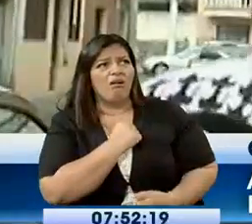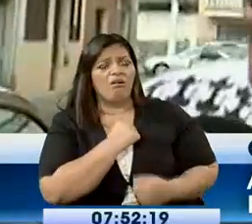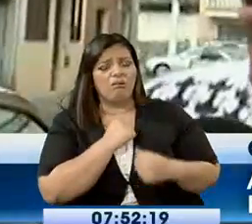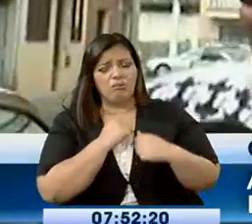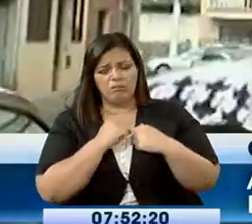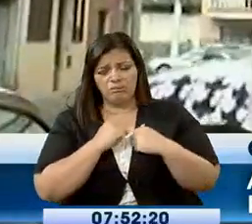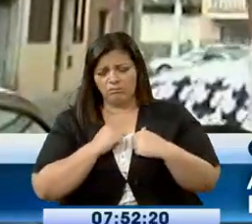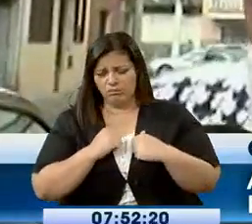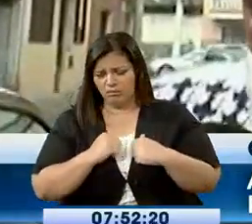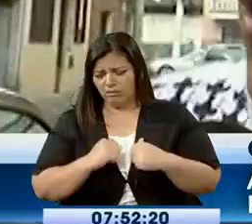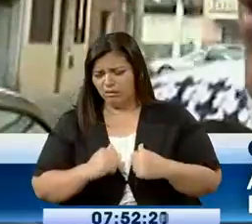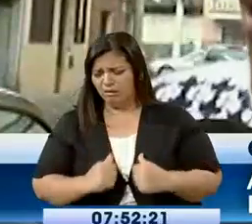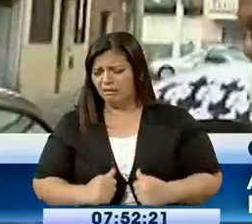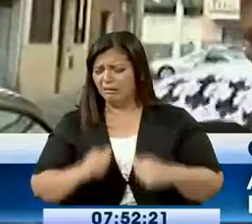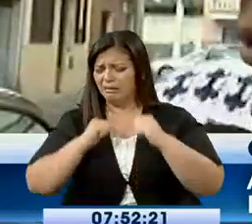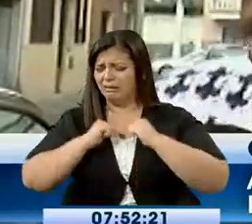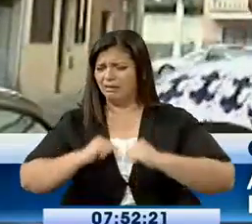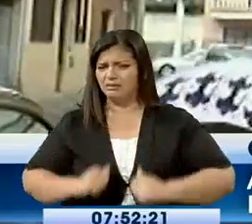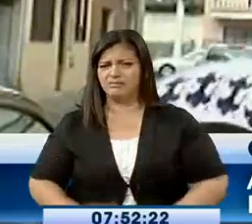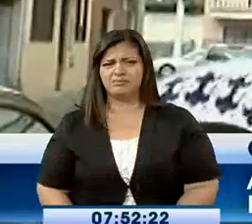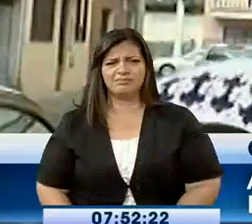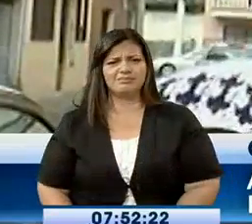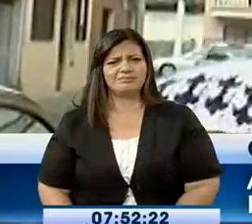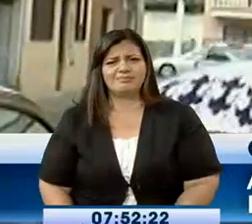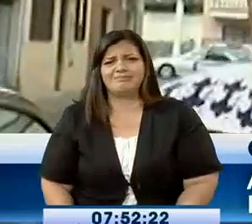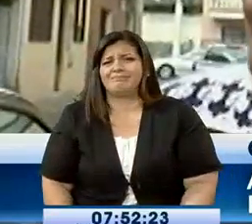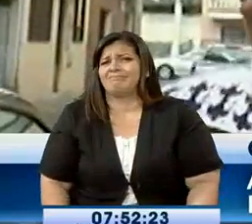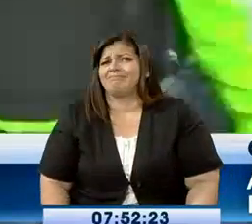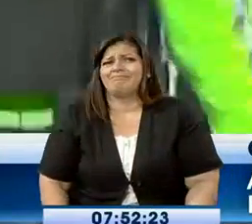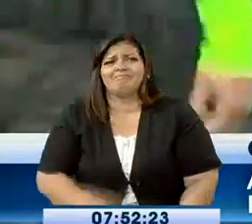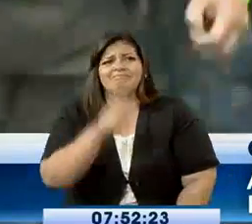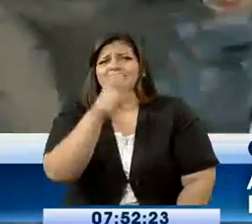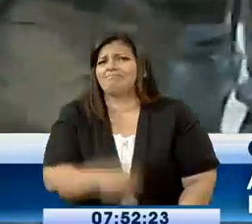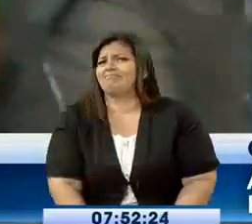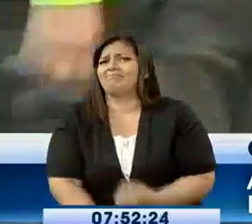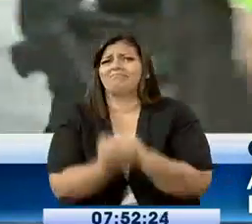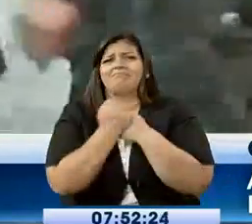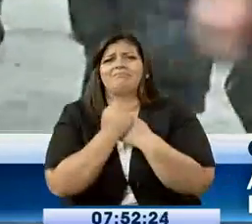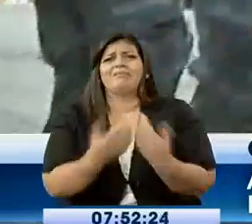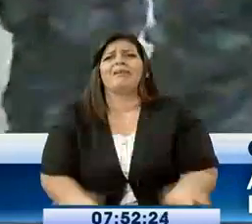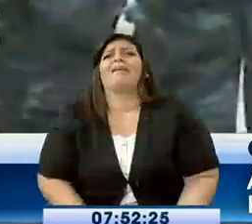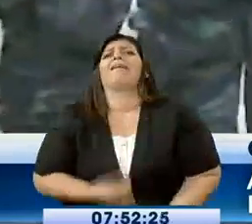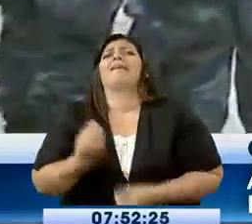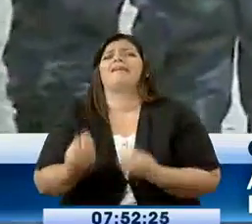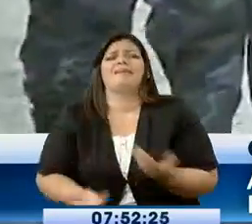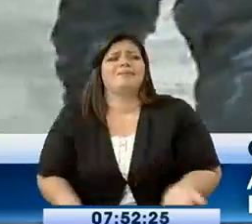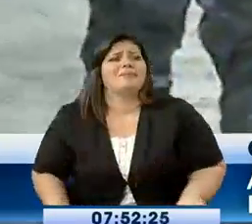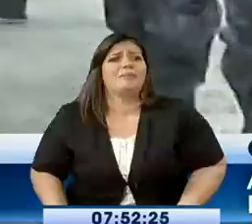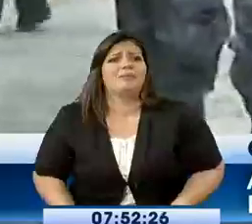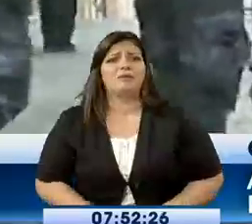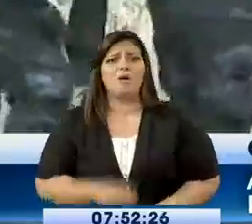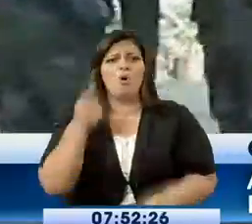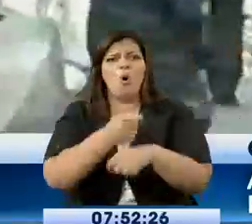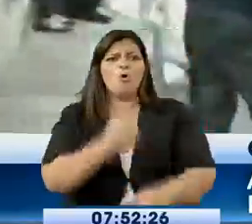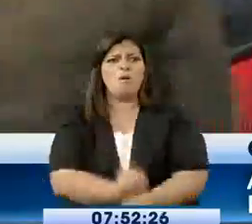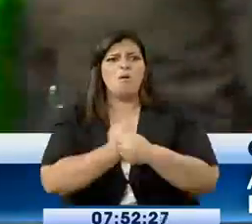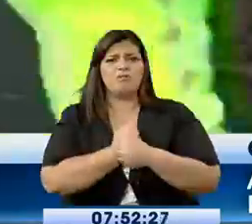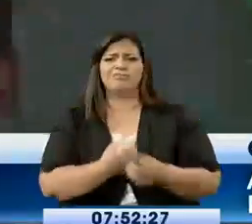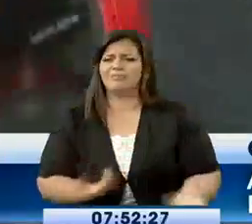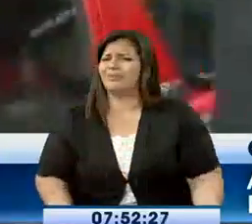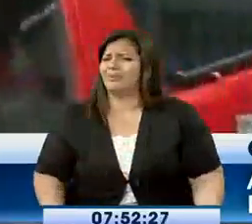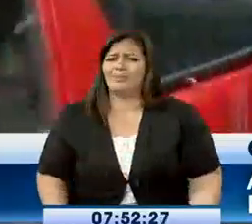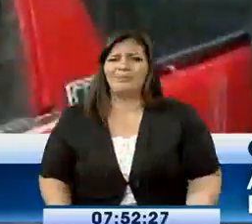puedo hacer? No soy nadie para decir, ponerle una pistola, ¿sabes qué? Quiéreme. Agentes de criminalística realizaron las pericias de ley en medio